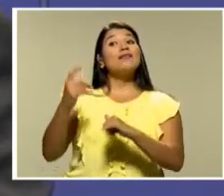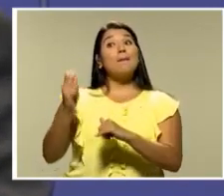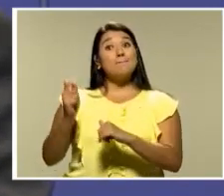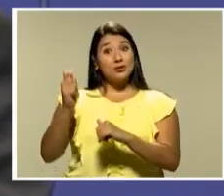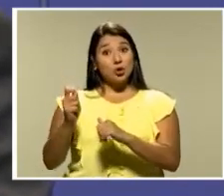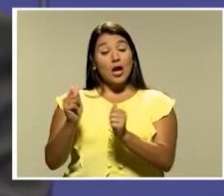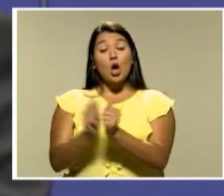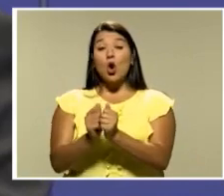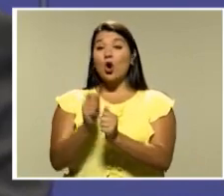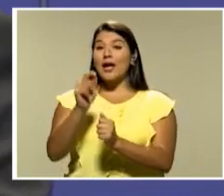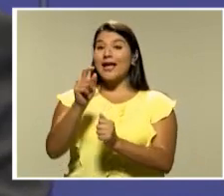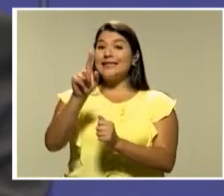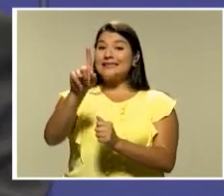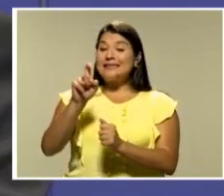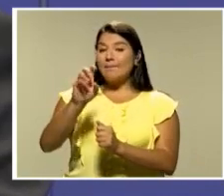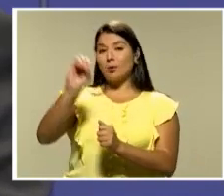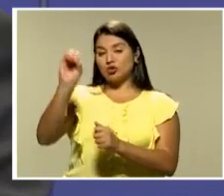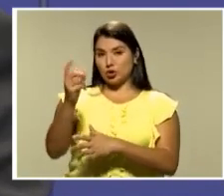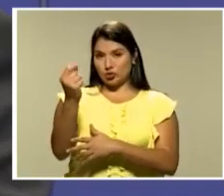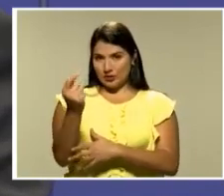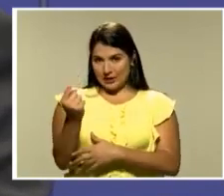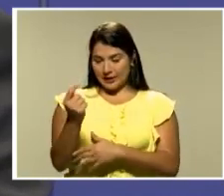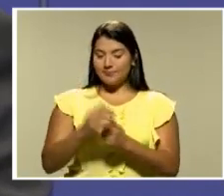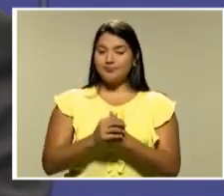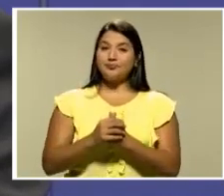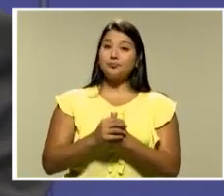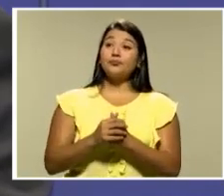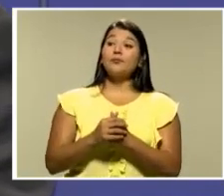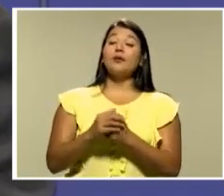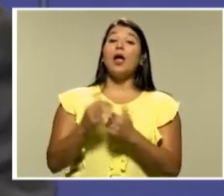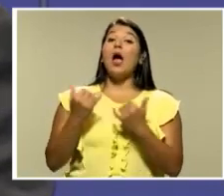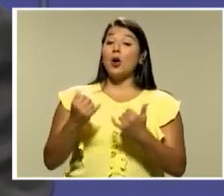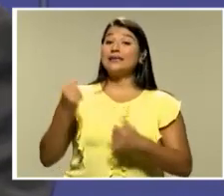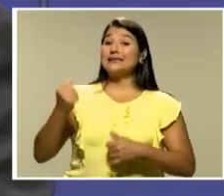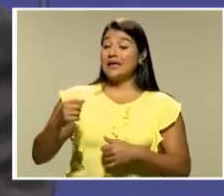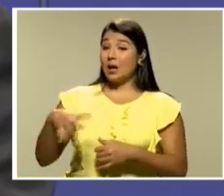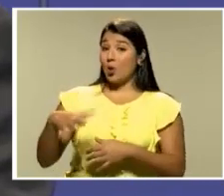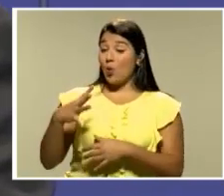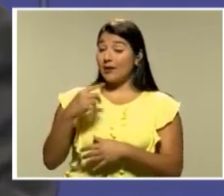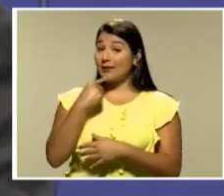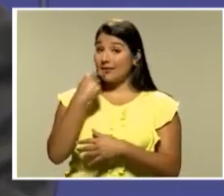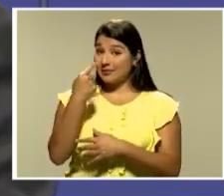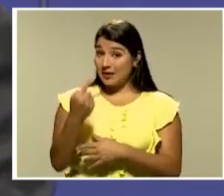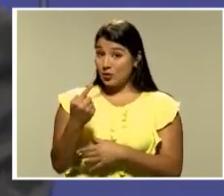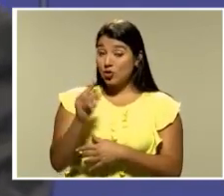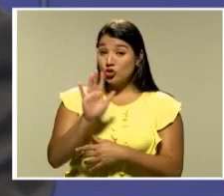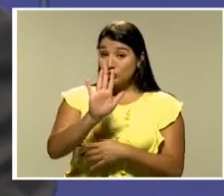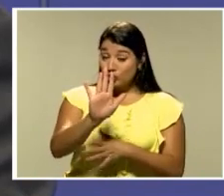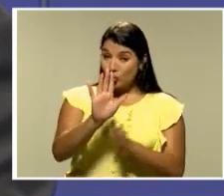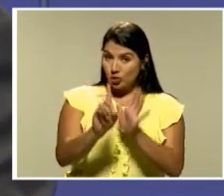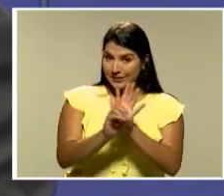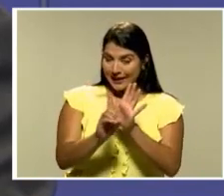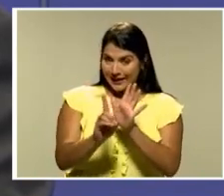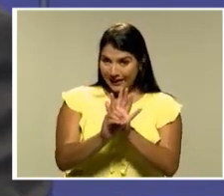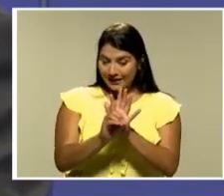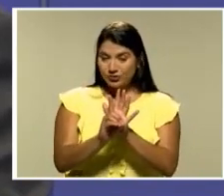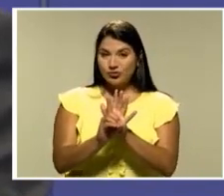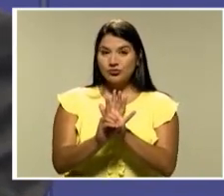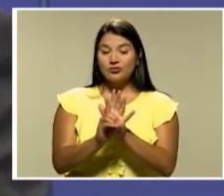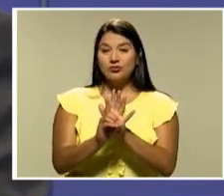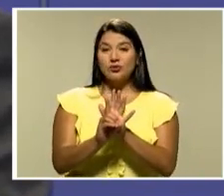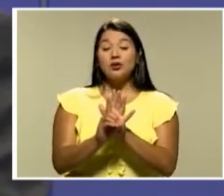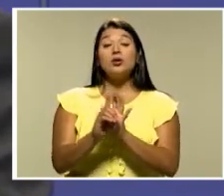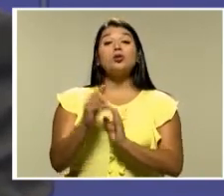Ahí se respetó lo que ha dicho la Sala Constitucional. La Sala Constitucional dice que tus derechos están